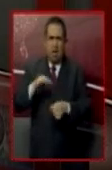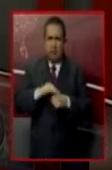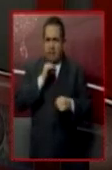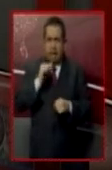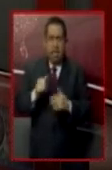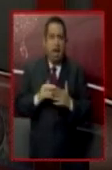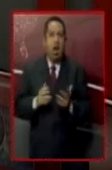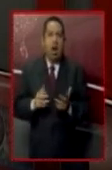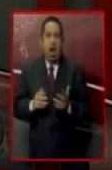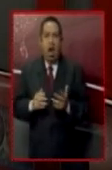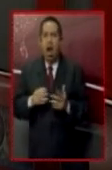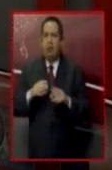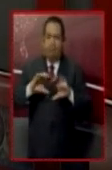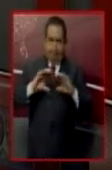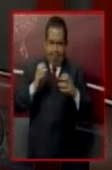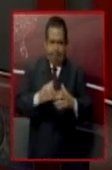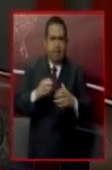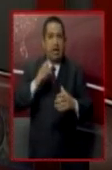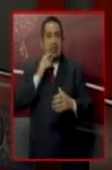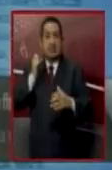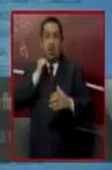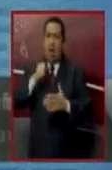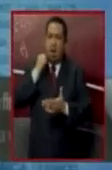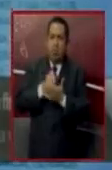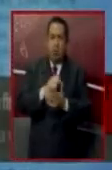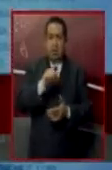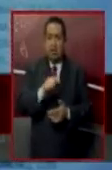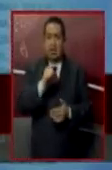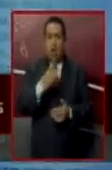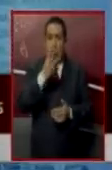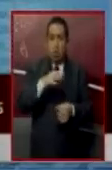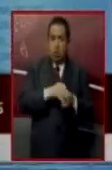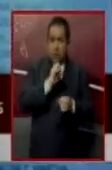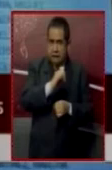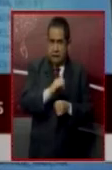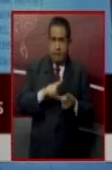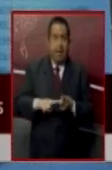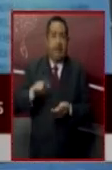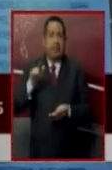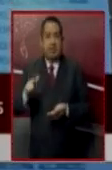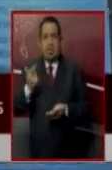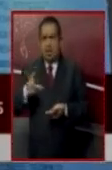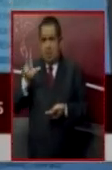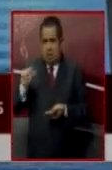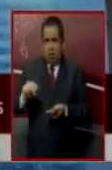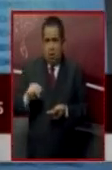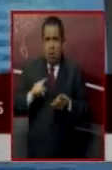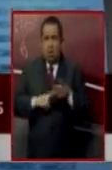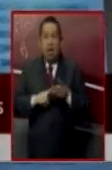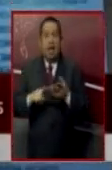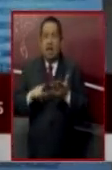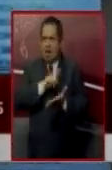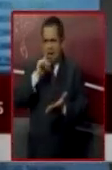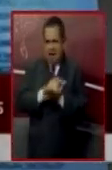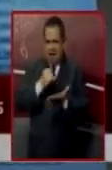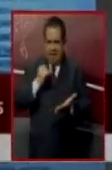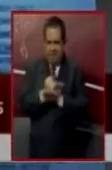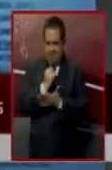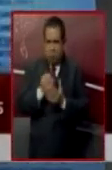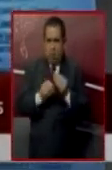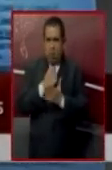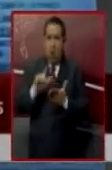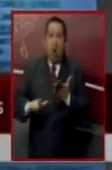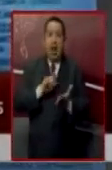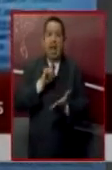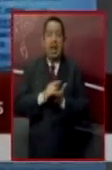a presentarlas, el Pleno de la Cámara de Senadores aprobó con 73 votos a favor, 17 en contra, dictamen por el cual se expide la